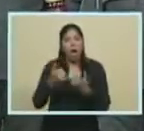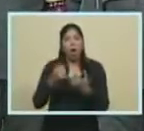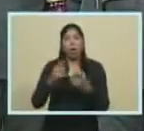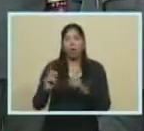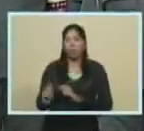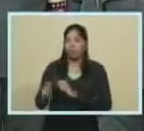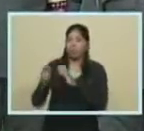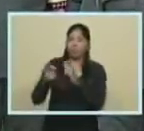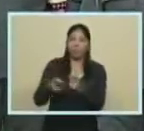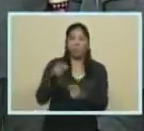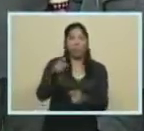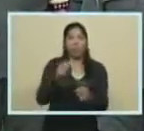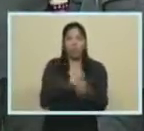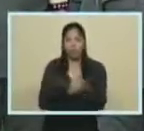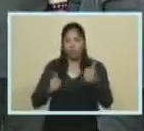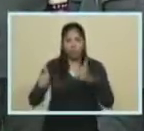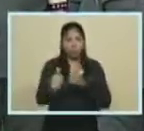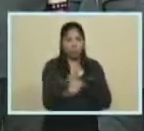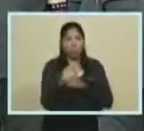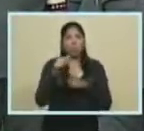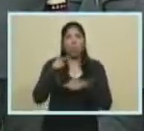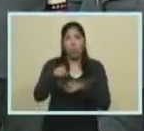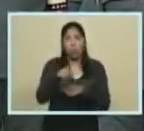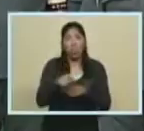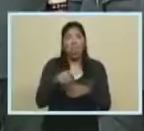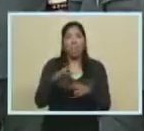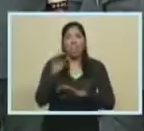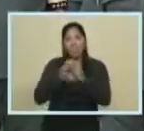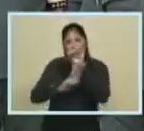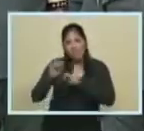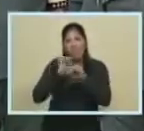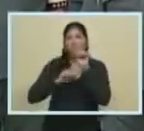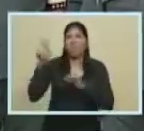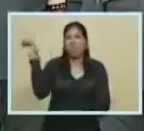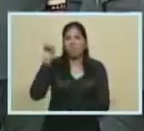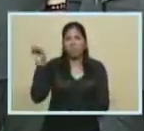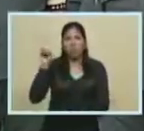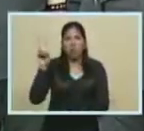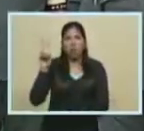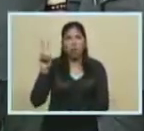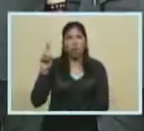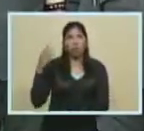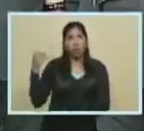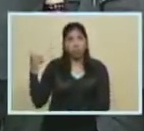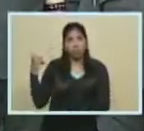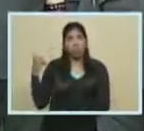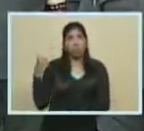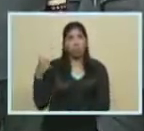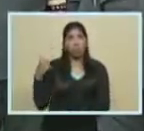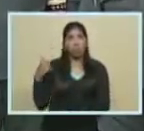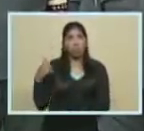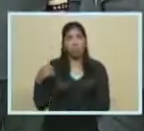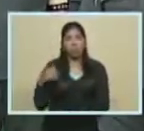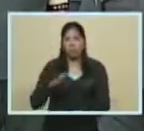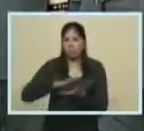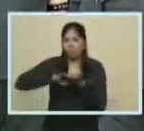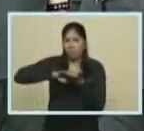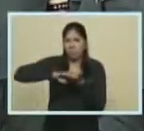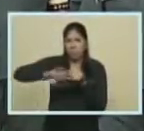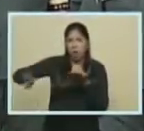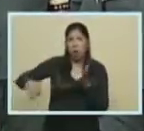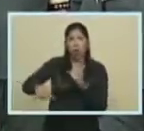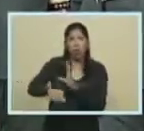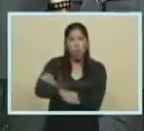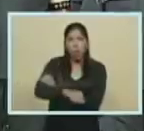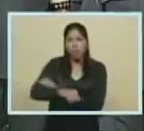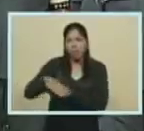juventud, generación de oro, dar la cara por Venezuela. Hubo un 4 de febrero que echó del poder a la oligarquía y a